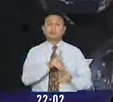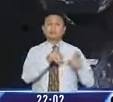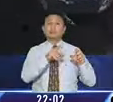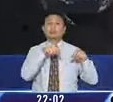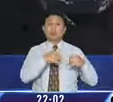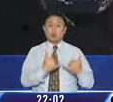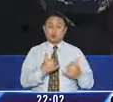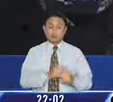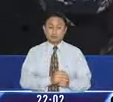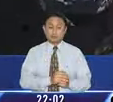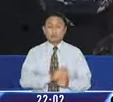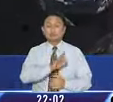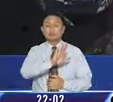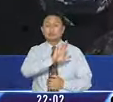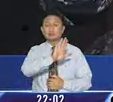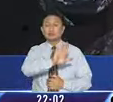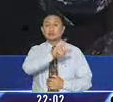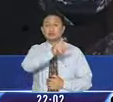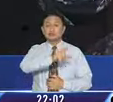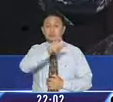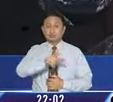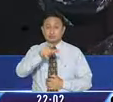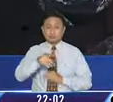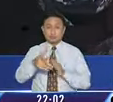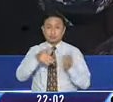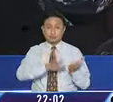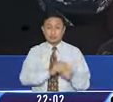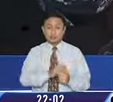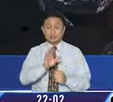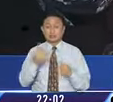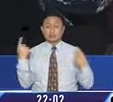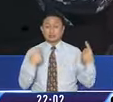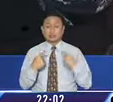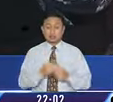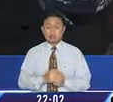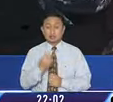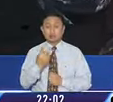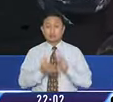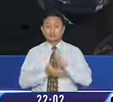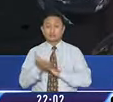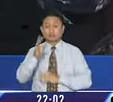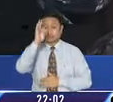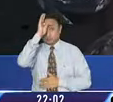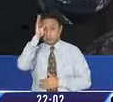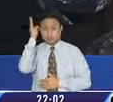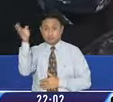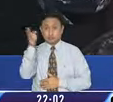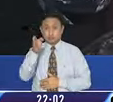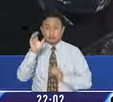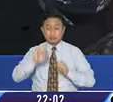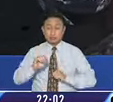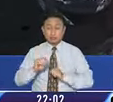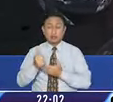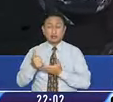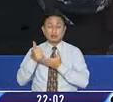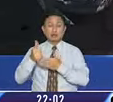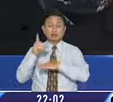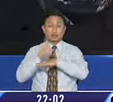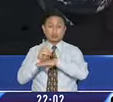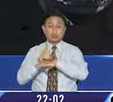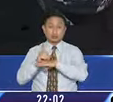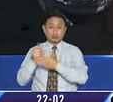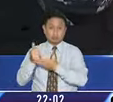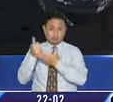lamentable de 5 PPLs fallecidos y 5 heridos. 2 fueron trasladados ya a los hospitales para que les den el tratamiento